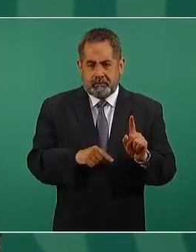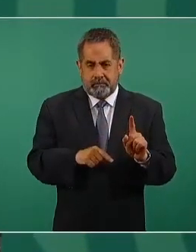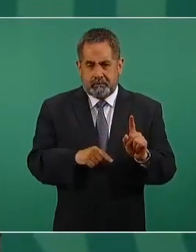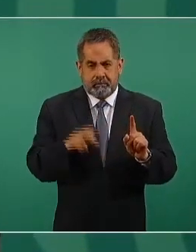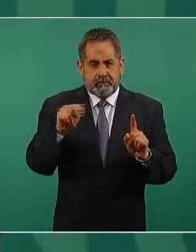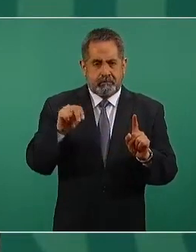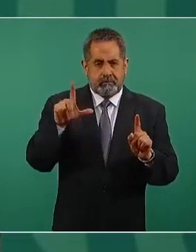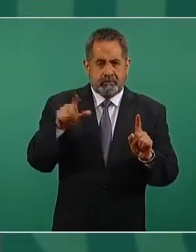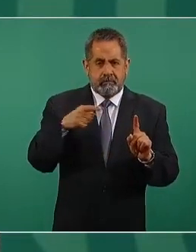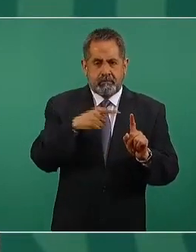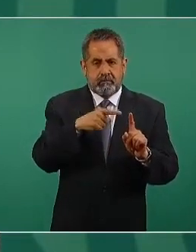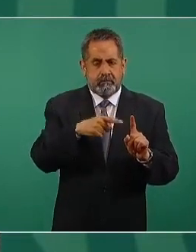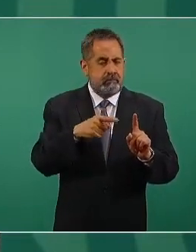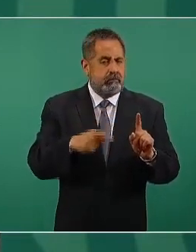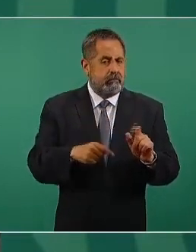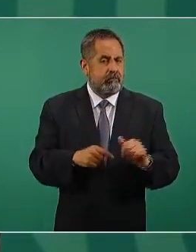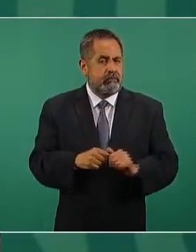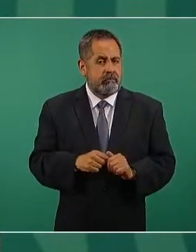Nuevo León,